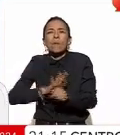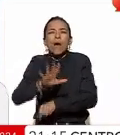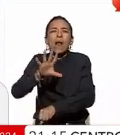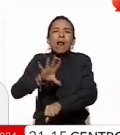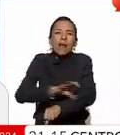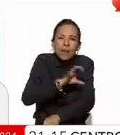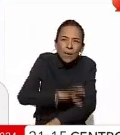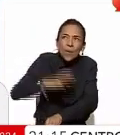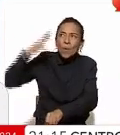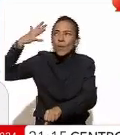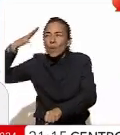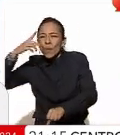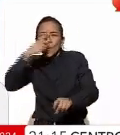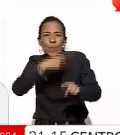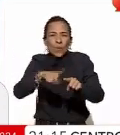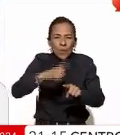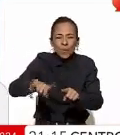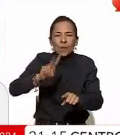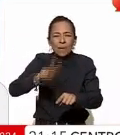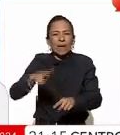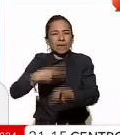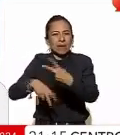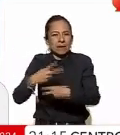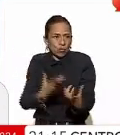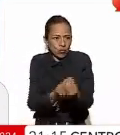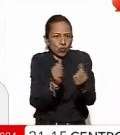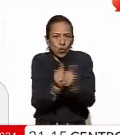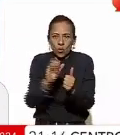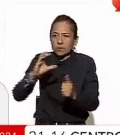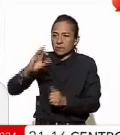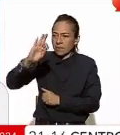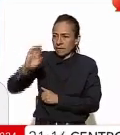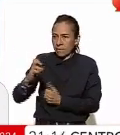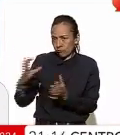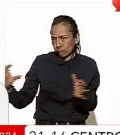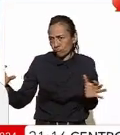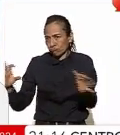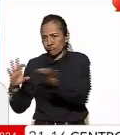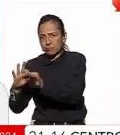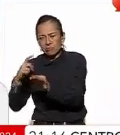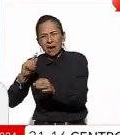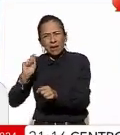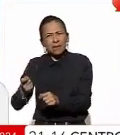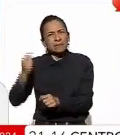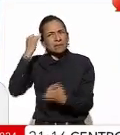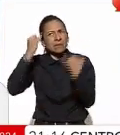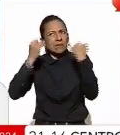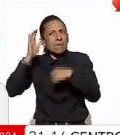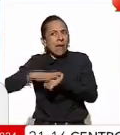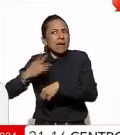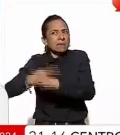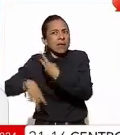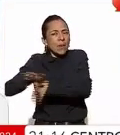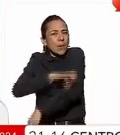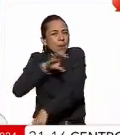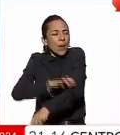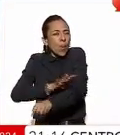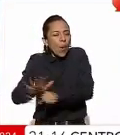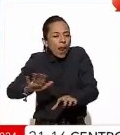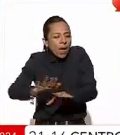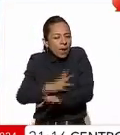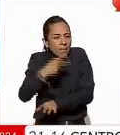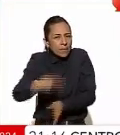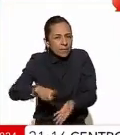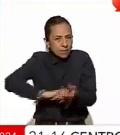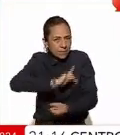trabaje de la mano con Comisión Federal de Electricidad para generar nuevos mecanismos de energización, diría yo, para el país. Sí,